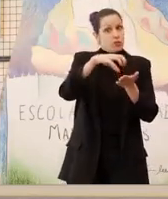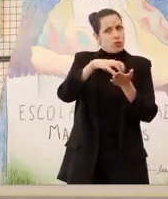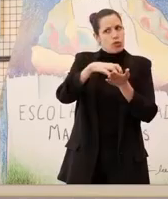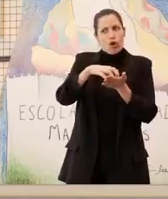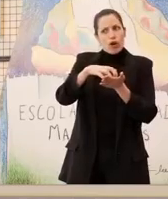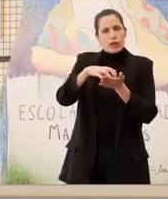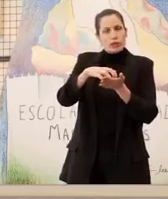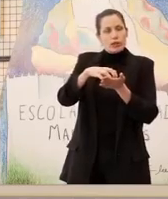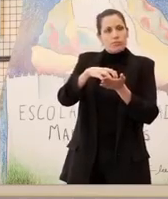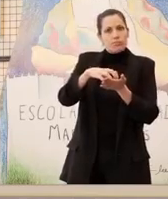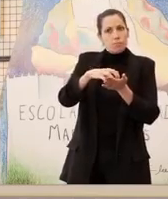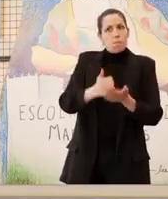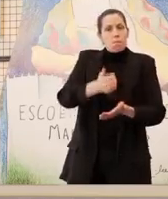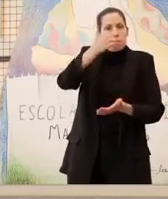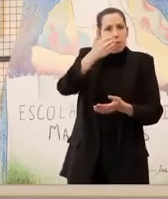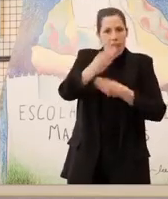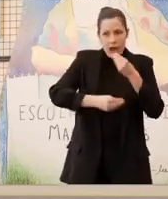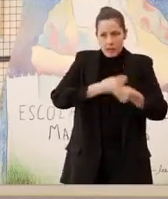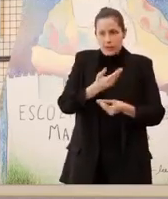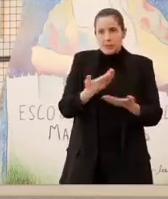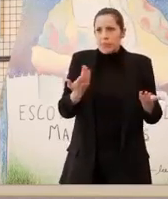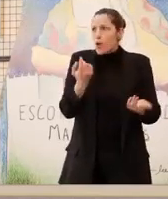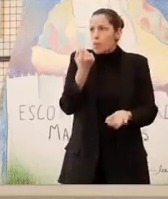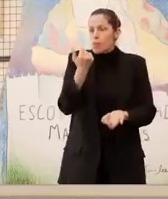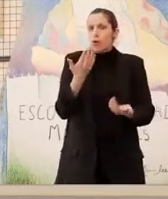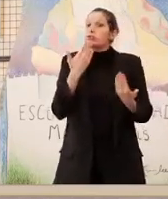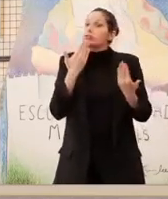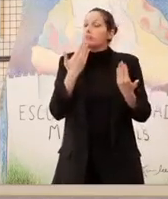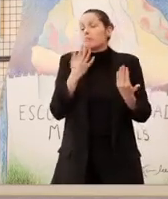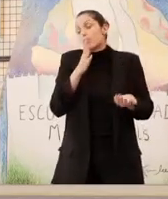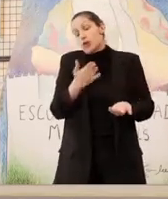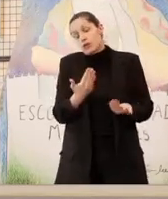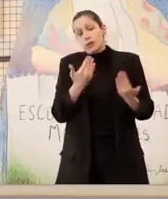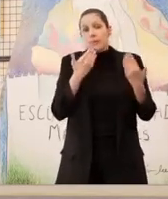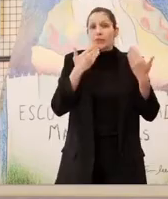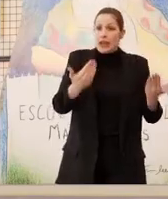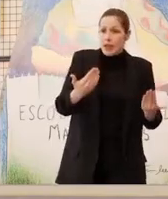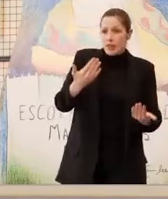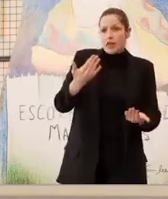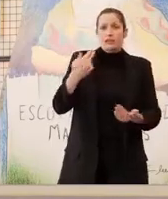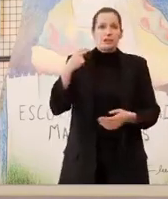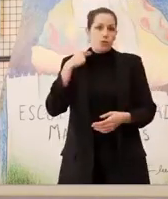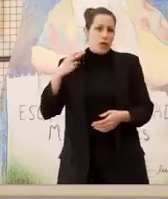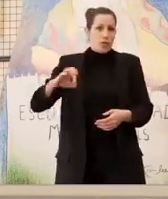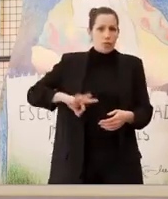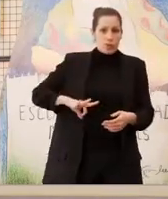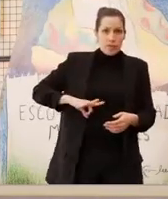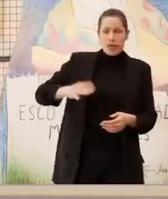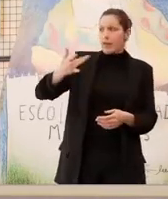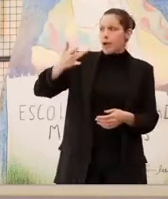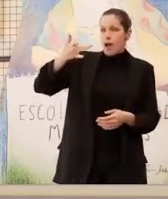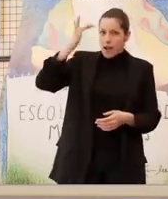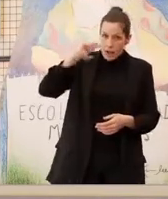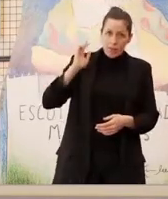son muy pocas Así que agradecimiento a la diputación agradecimiento a Carmela agradecimiento al equipo de igualdad